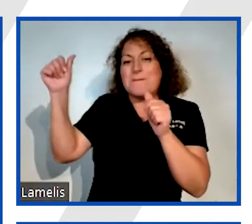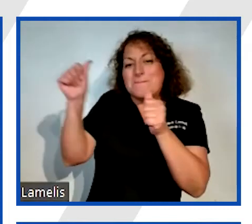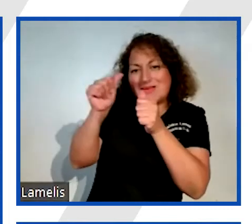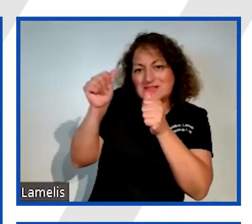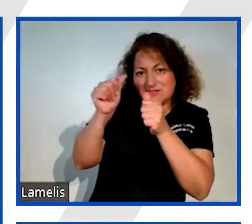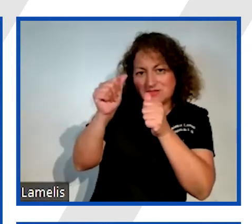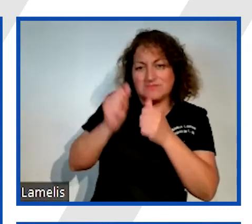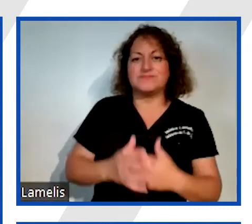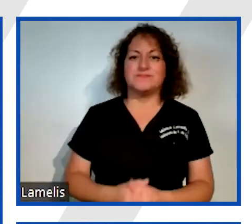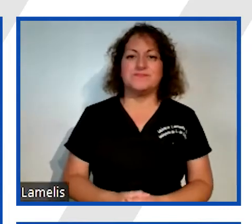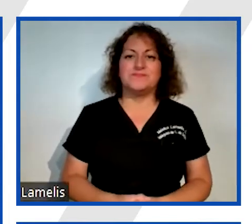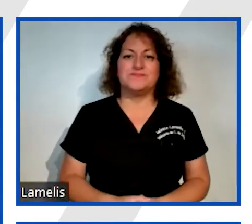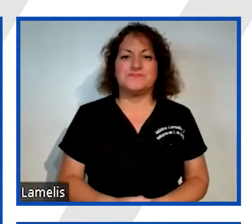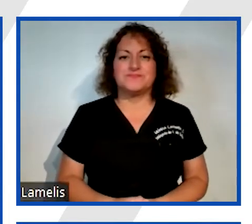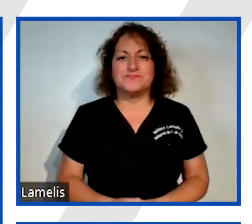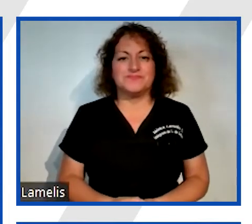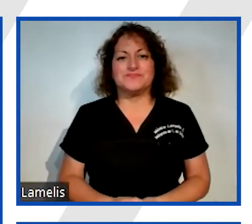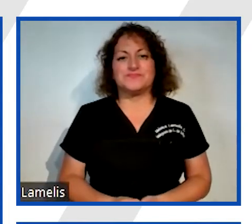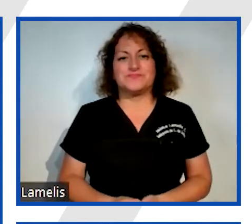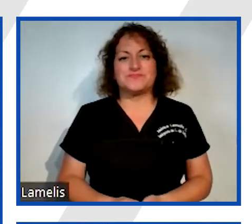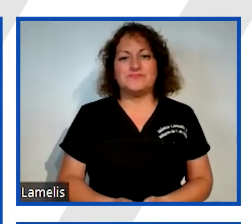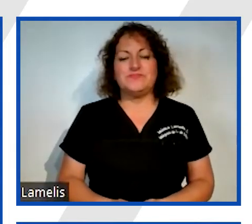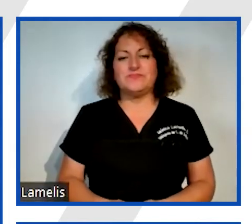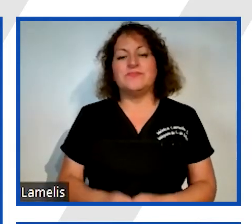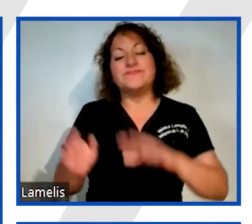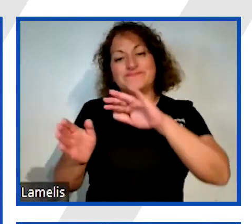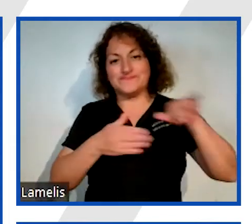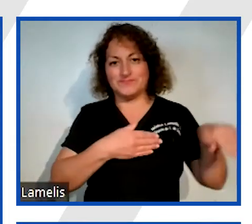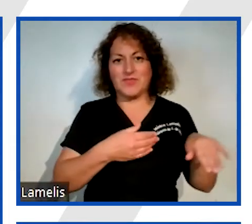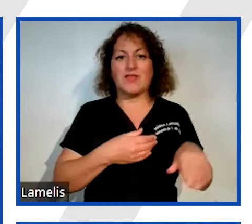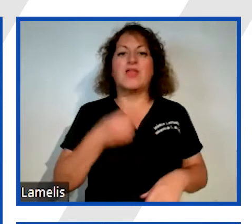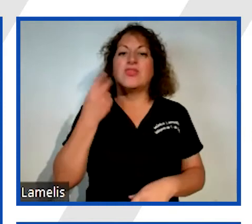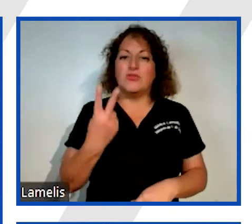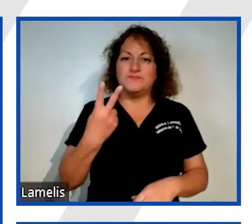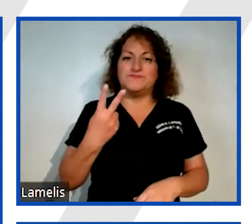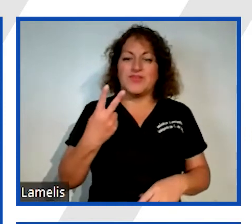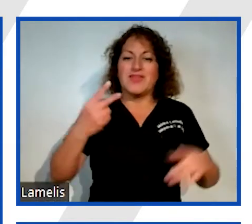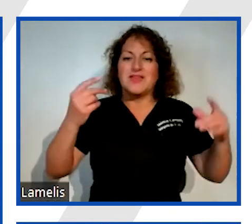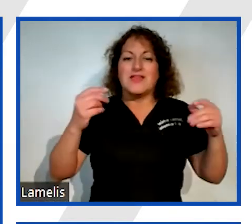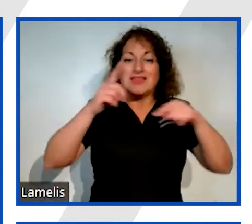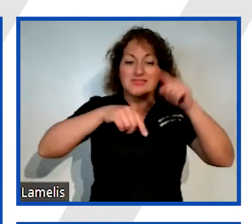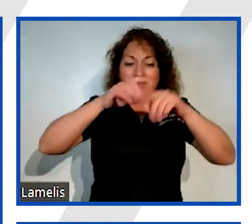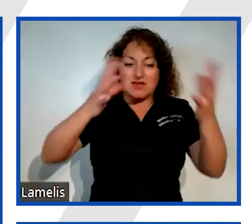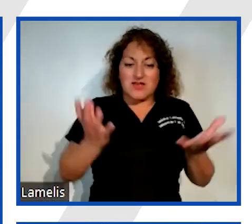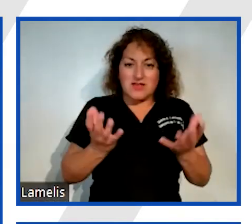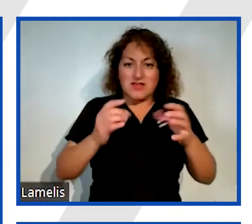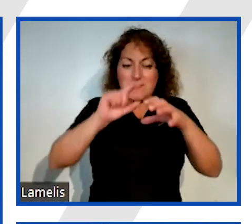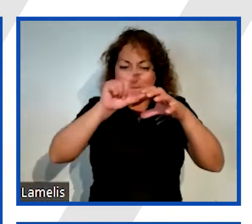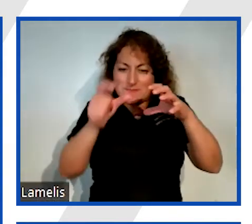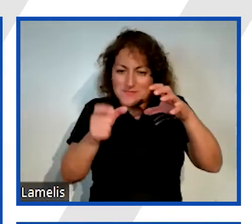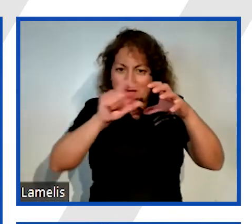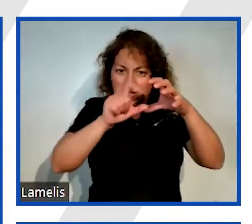primera parte y pasamos entonces a la parte 2 las placas tectónicas porque fue importante que se crearan las placas